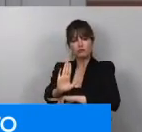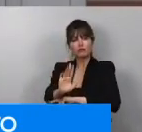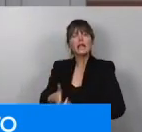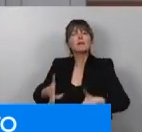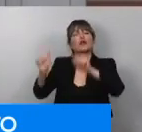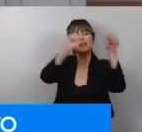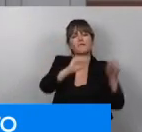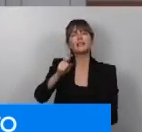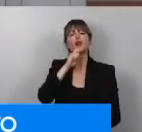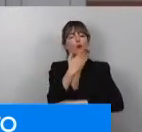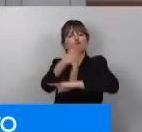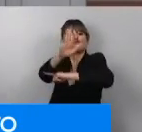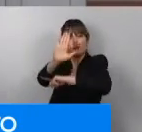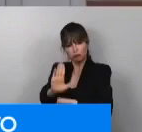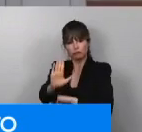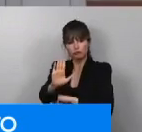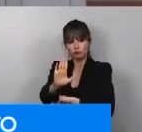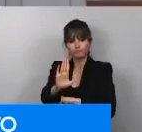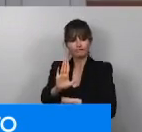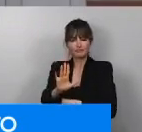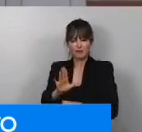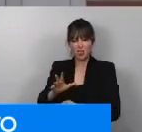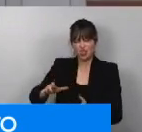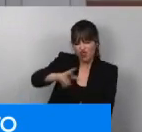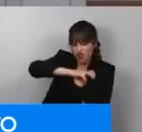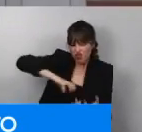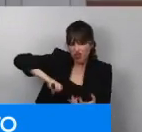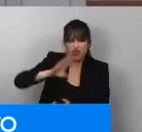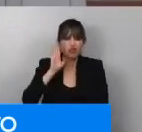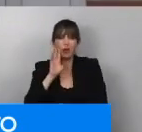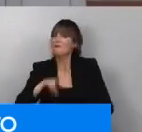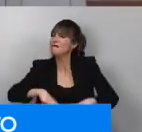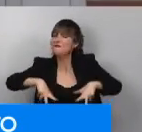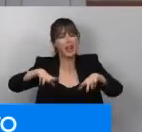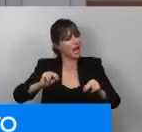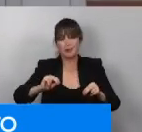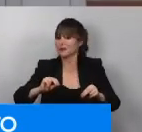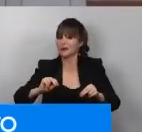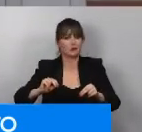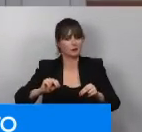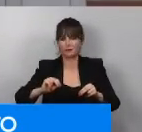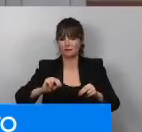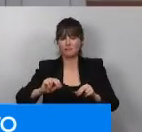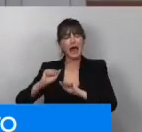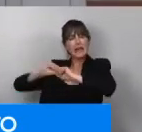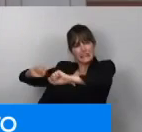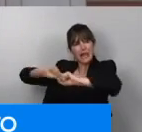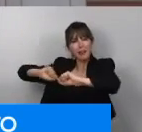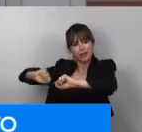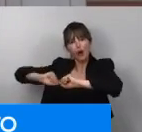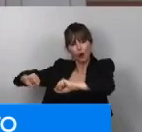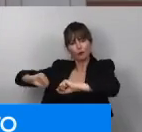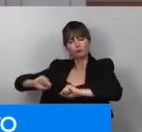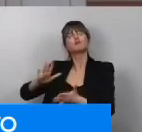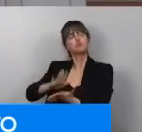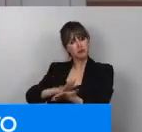la democracia pongamos fin a este fango de la única manera posible mediante el rechazo colectivo